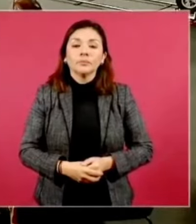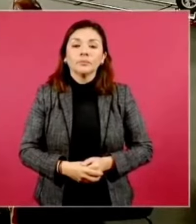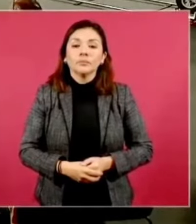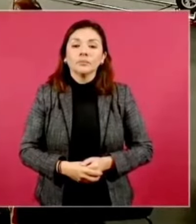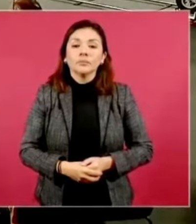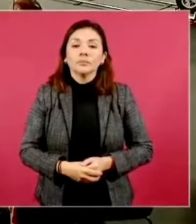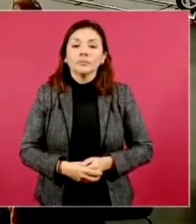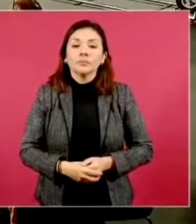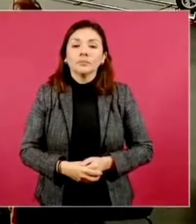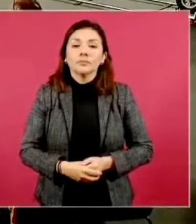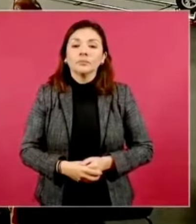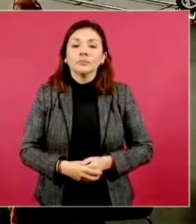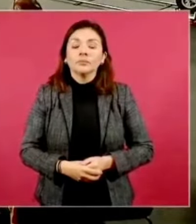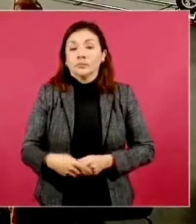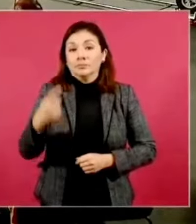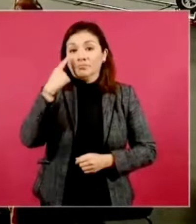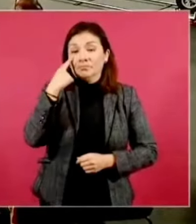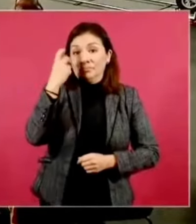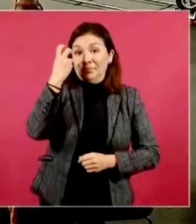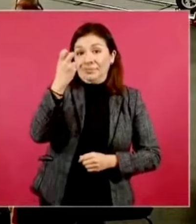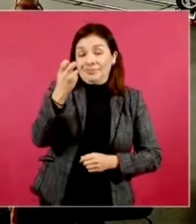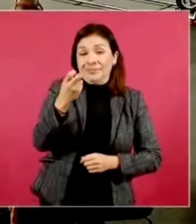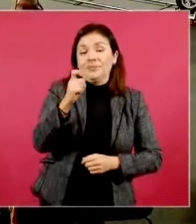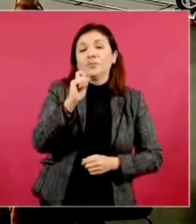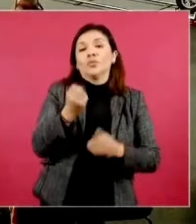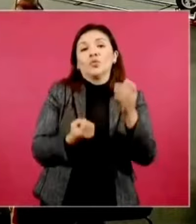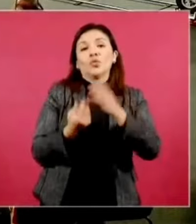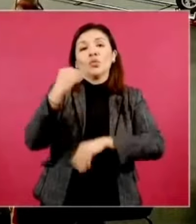sí. Aquí va a venir el camino.